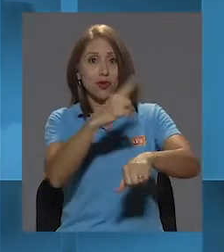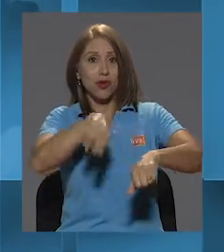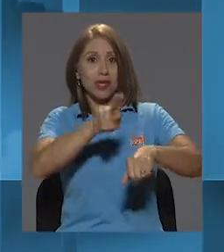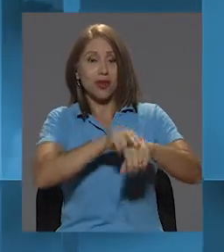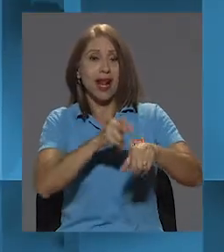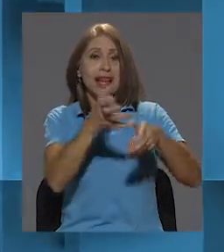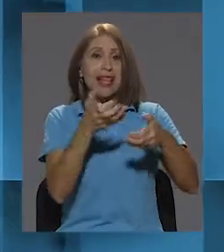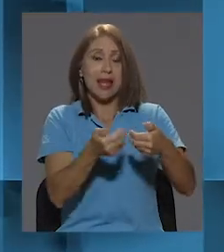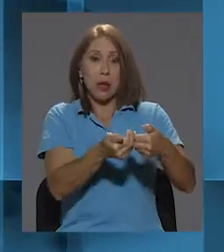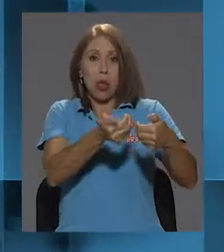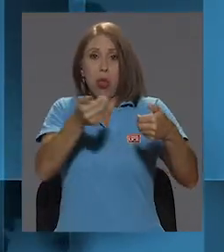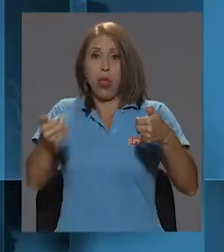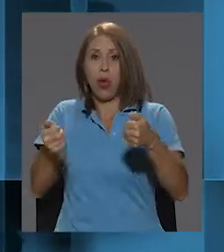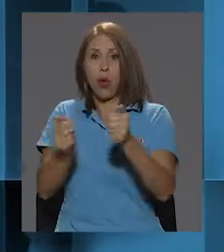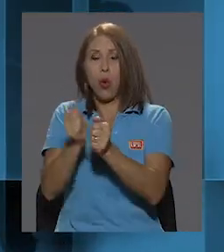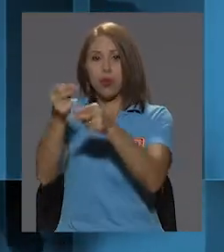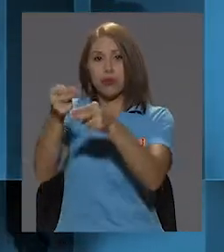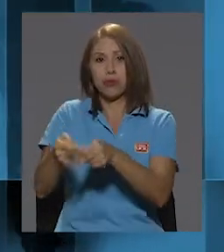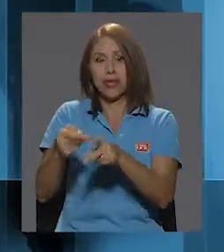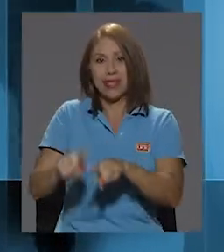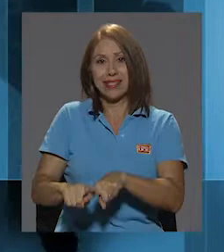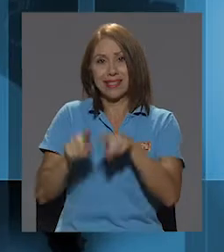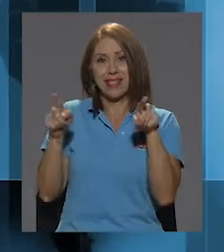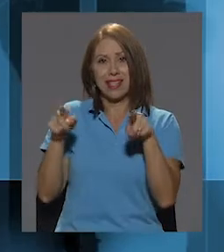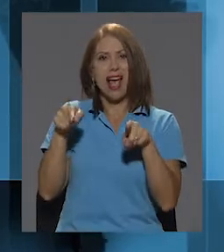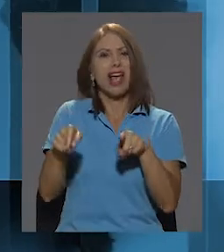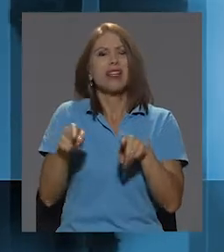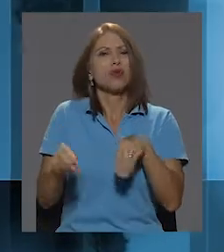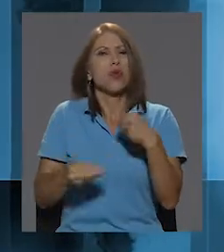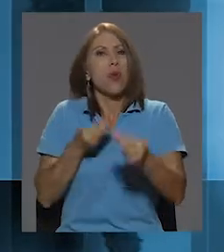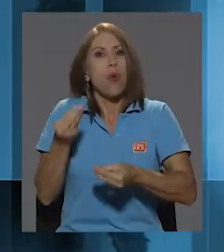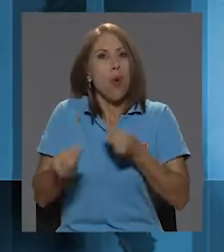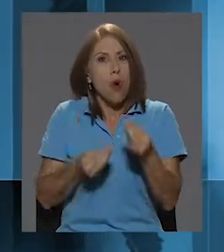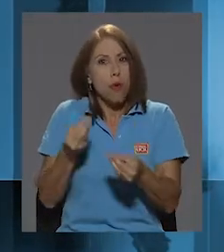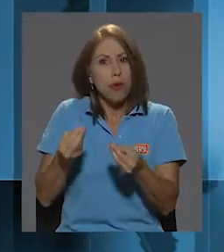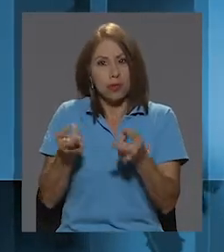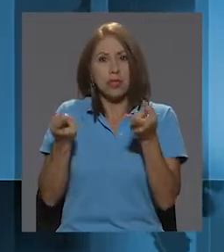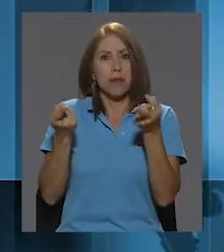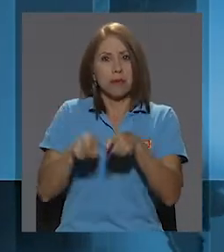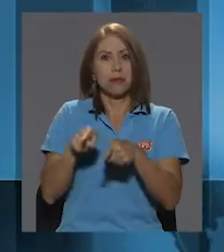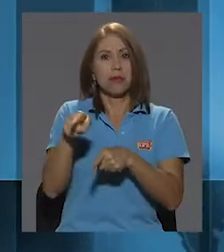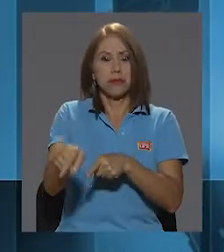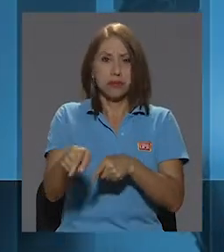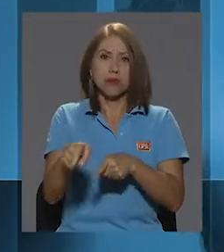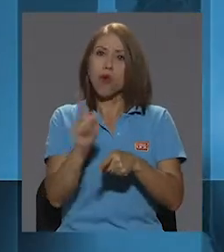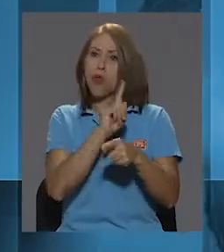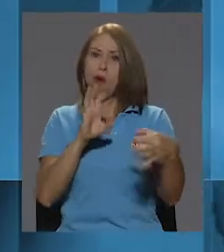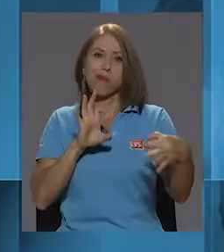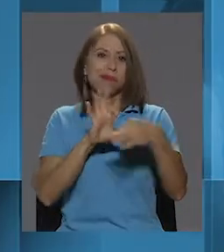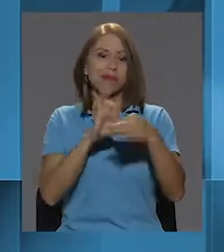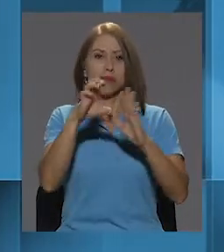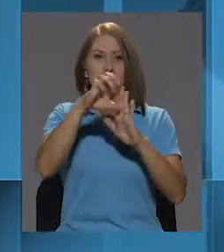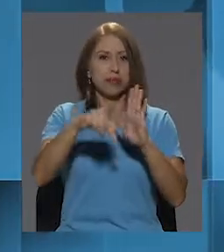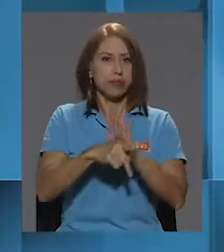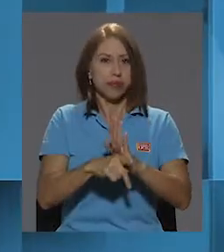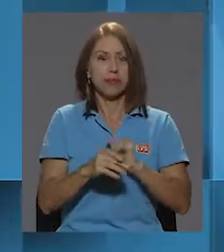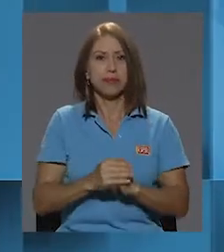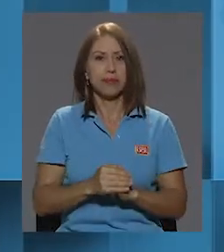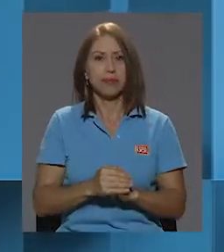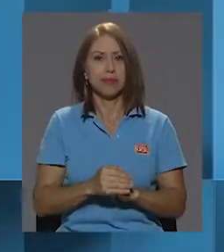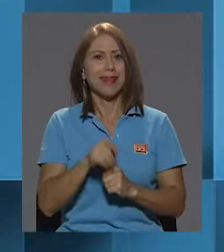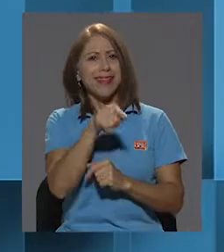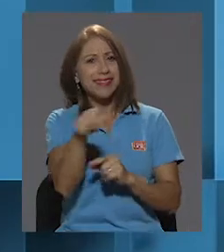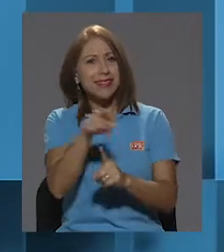una denominación distinta, esa acción sería, a todas luces, inconstitucional. Para hacer